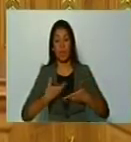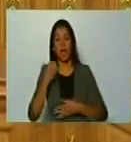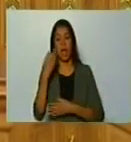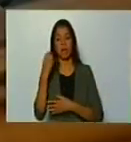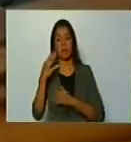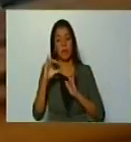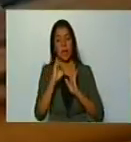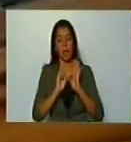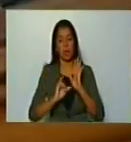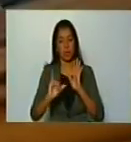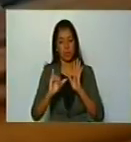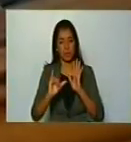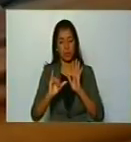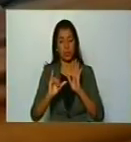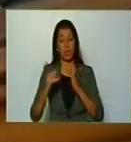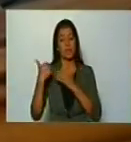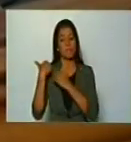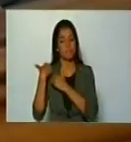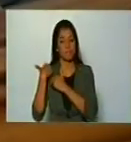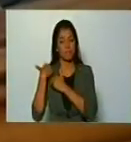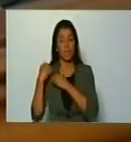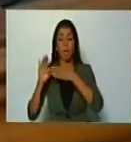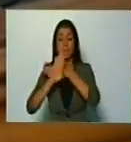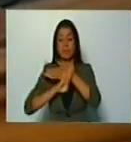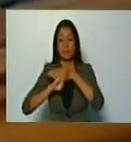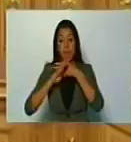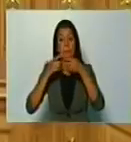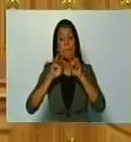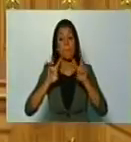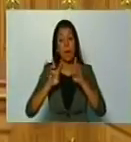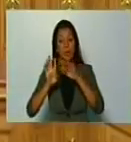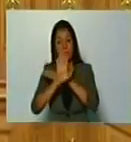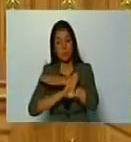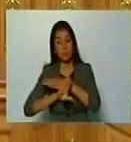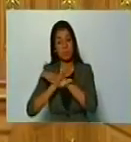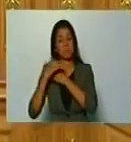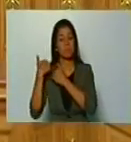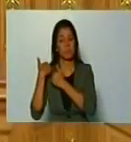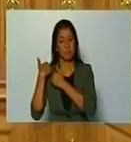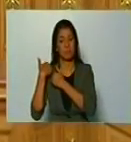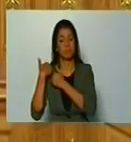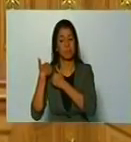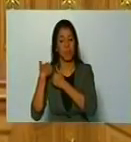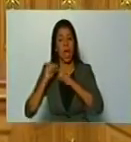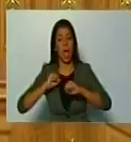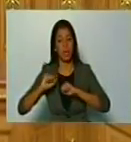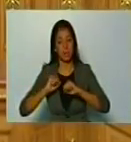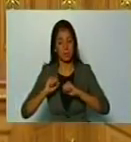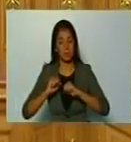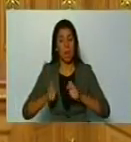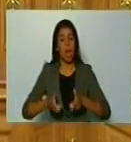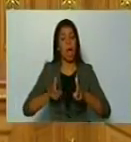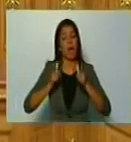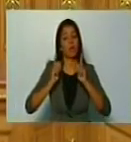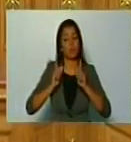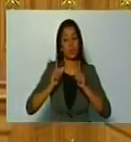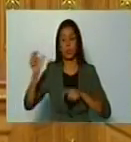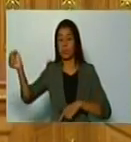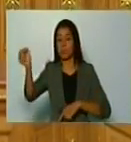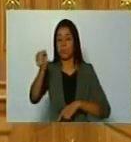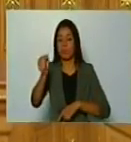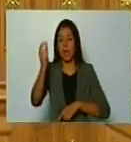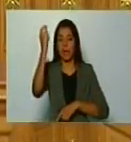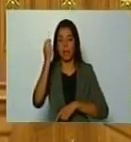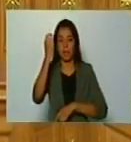Constituyente, protectora de la paz en Venezuela, interviniese y autorizase el enjuiciamiento